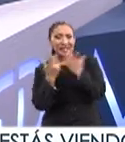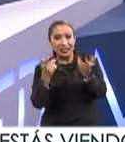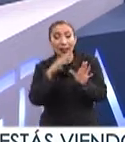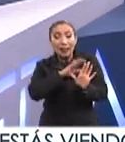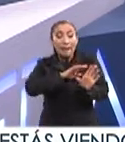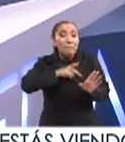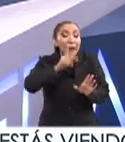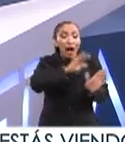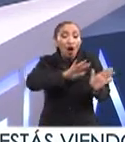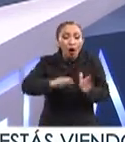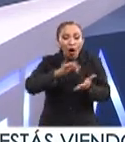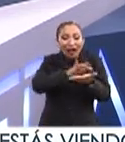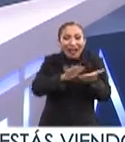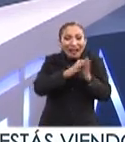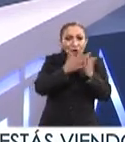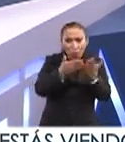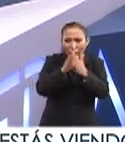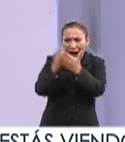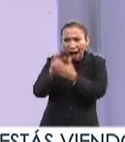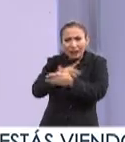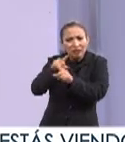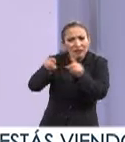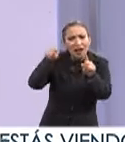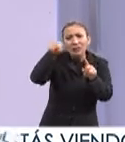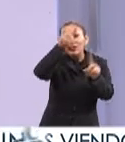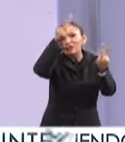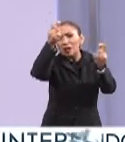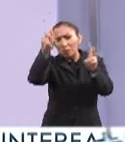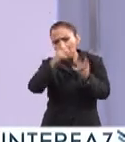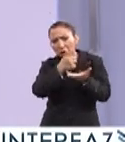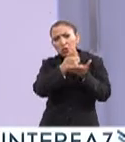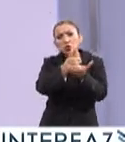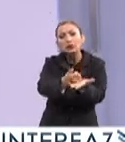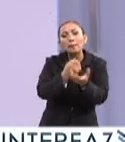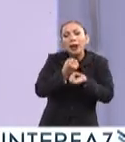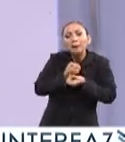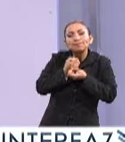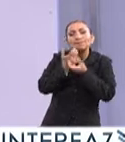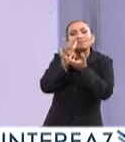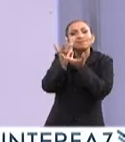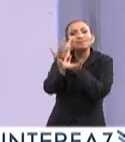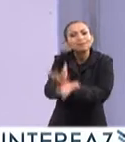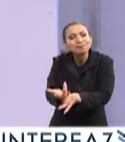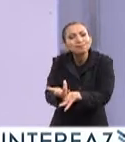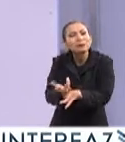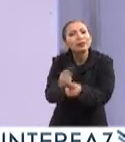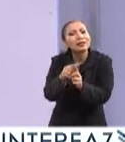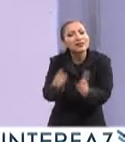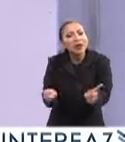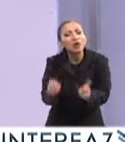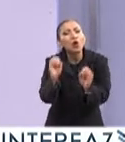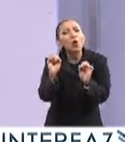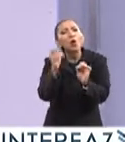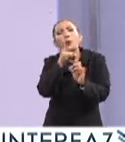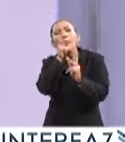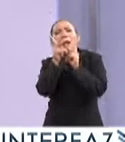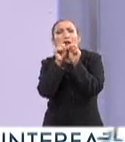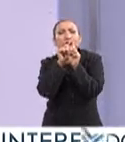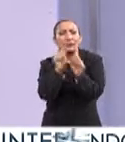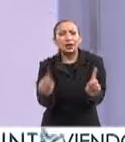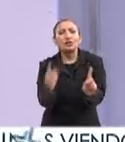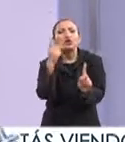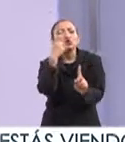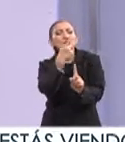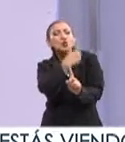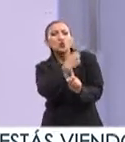literatura encontramos muchísimas fuentes que les posibilitan expresar de otra manera o con otras palabras